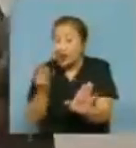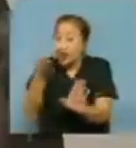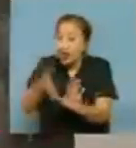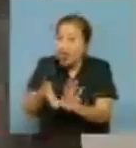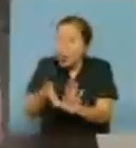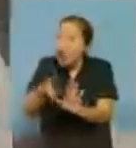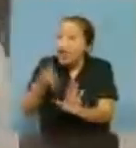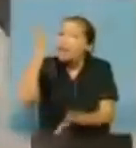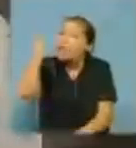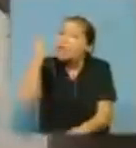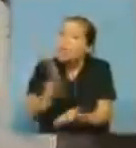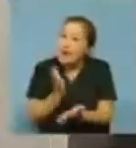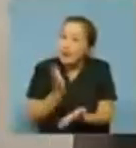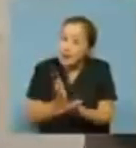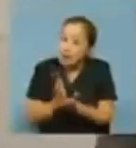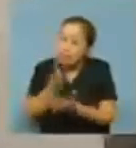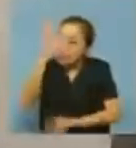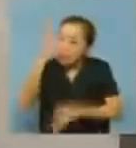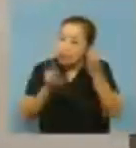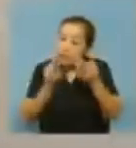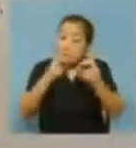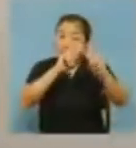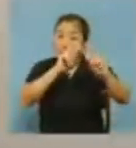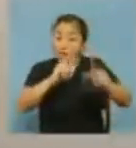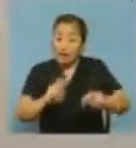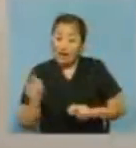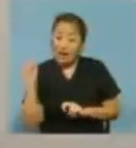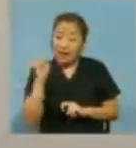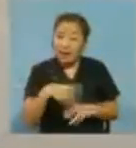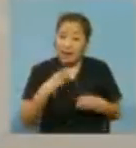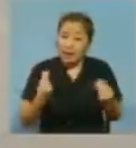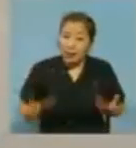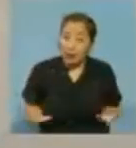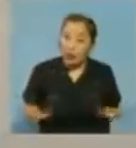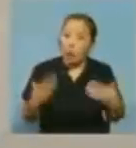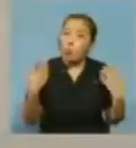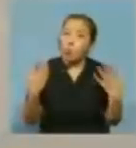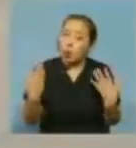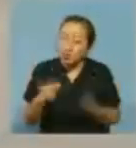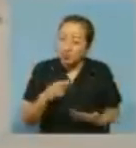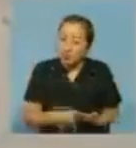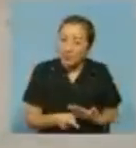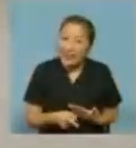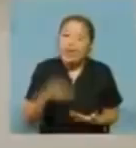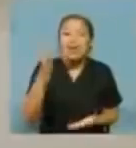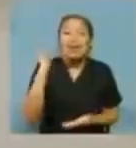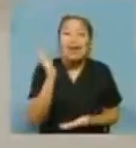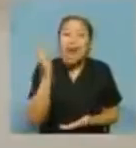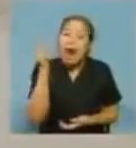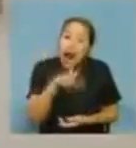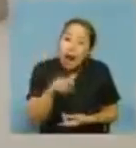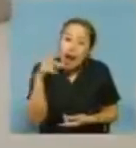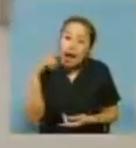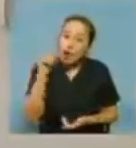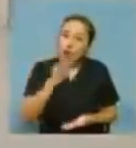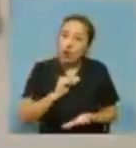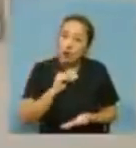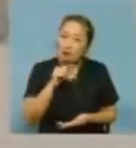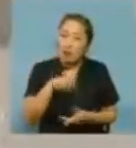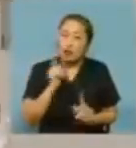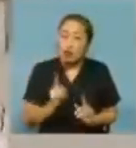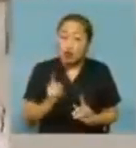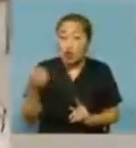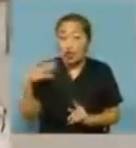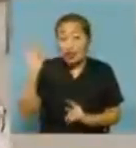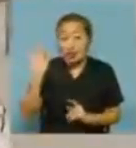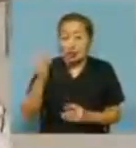es el fuero penal, que va justamente a investigar en relación a la posibilidad de la comisión de un delito. A partir de que nosotros nos enteramos